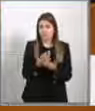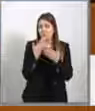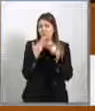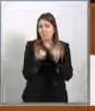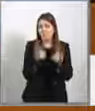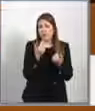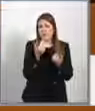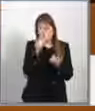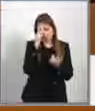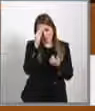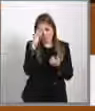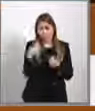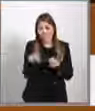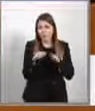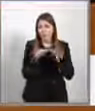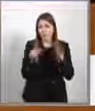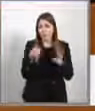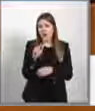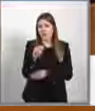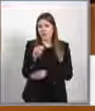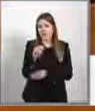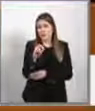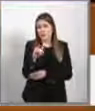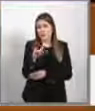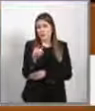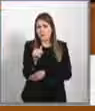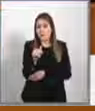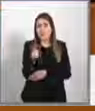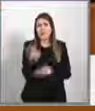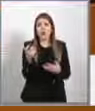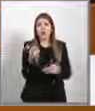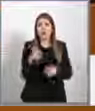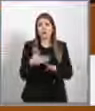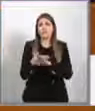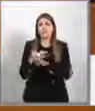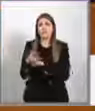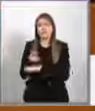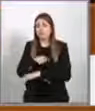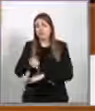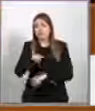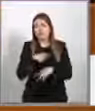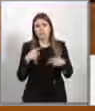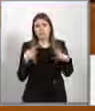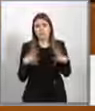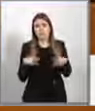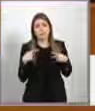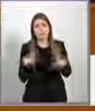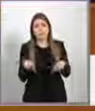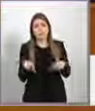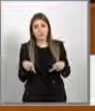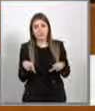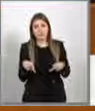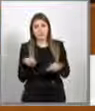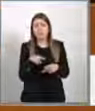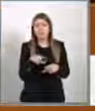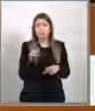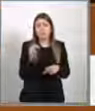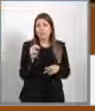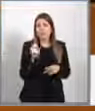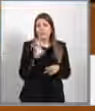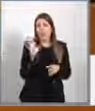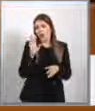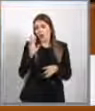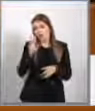autonomía, afecta a la ciudadanía, no supera los vicios e ineficiencias de la Procuraduría General